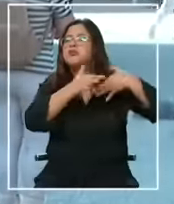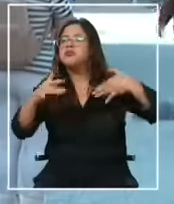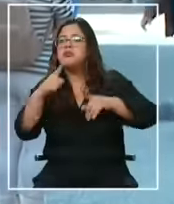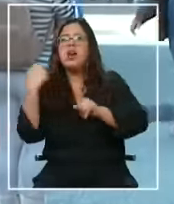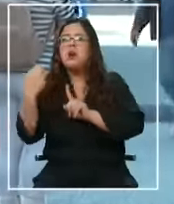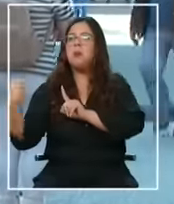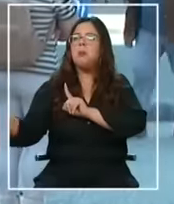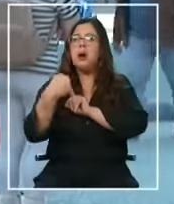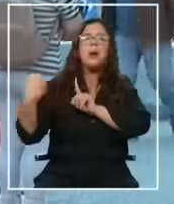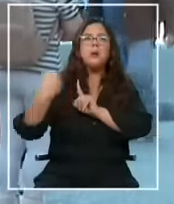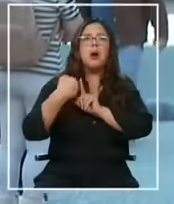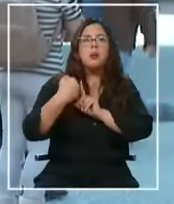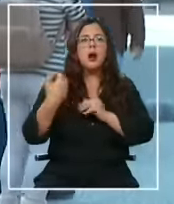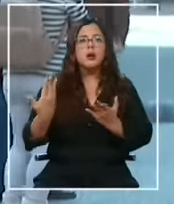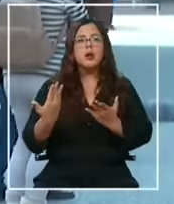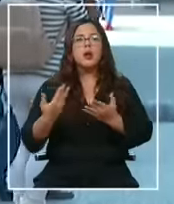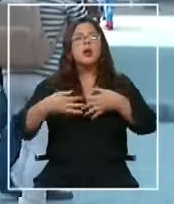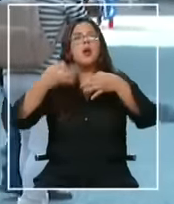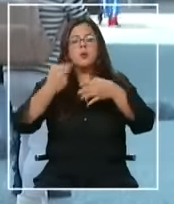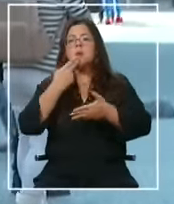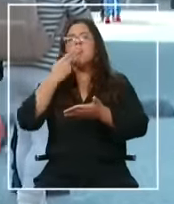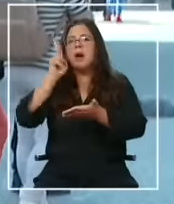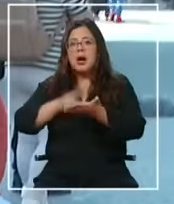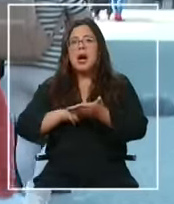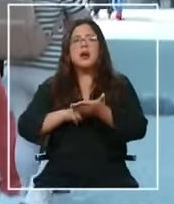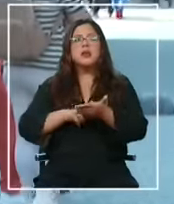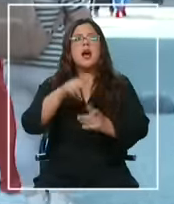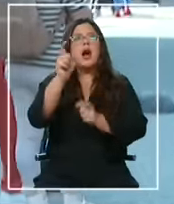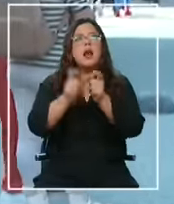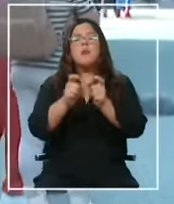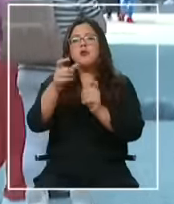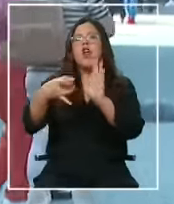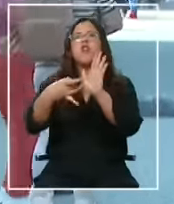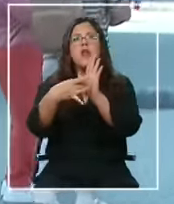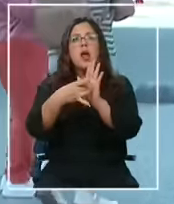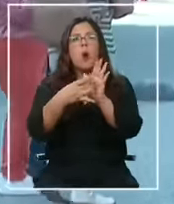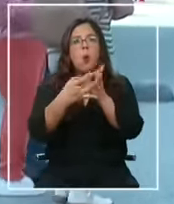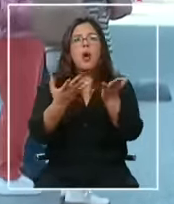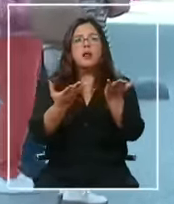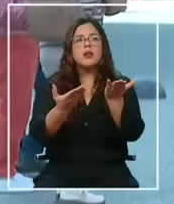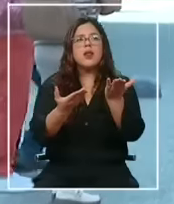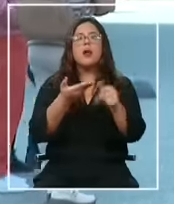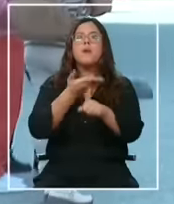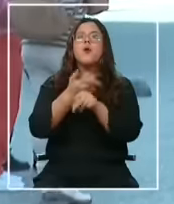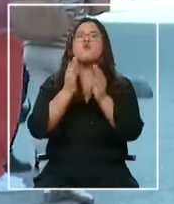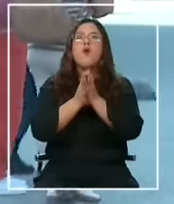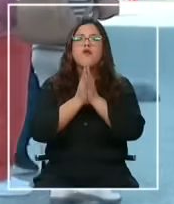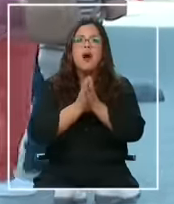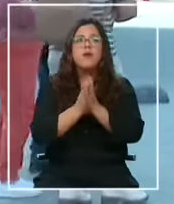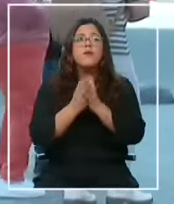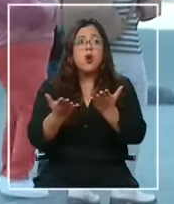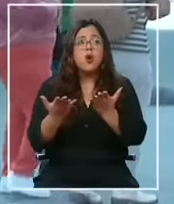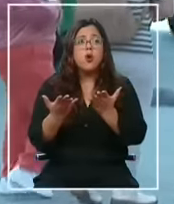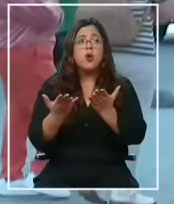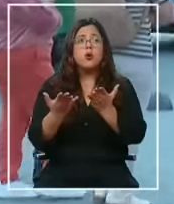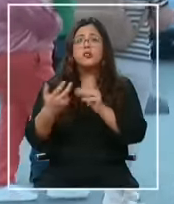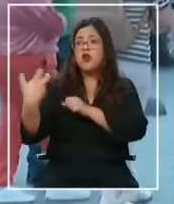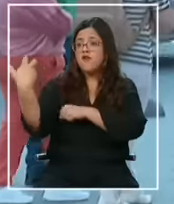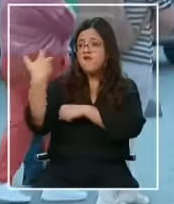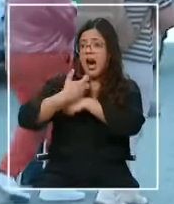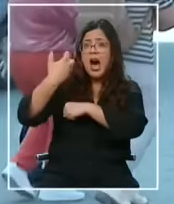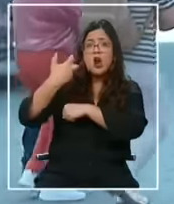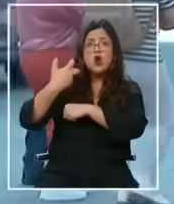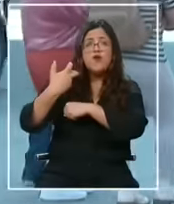Entonces, se me ocurrió enviarle una carta a los amigos de lo ajeno, donde les pido, por favor, si los van a